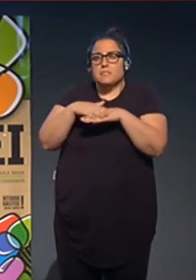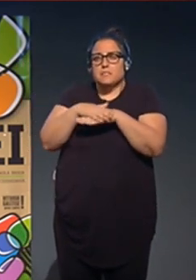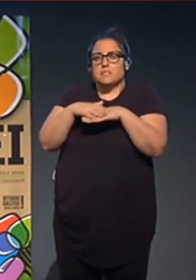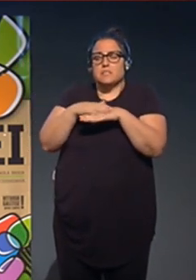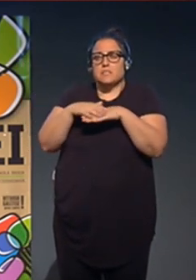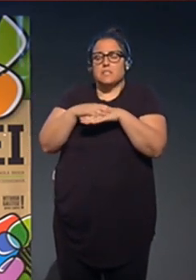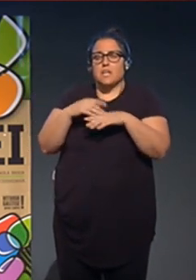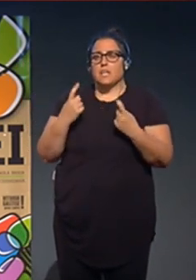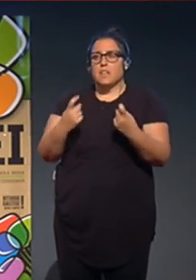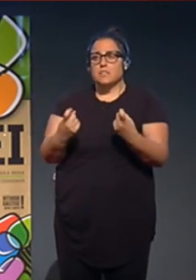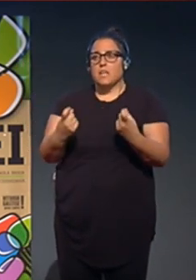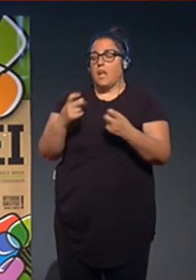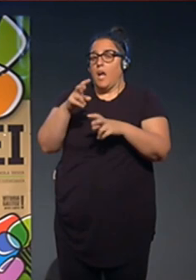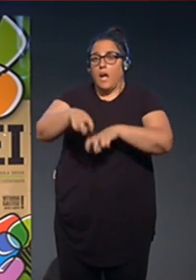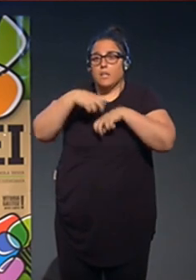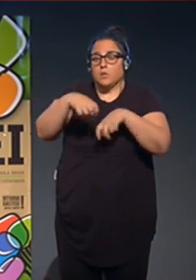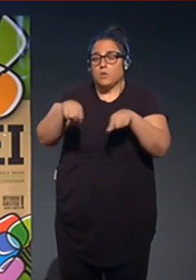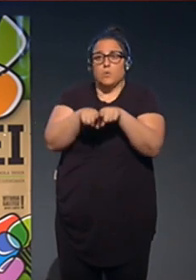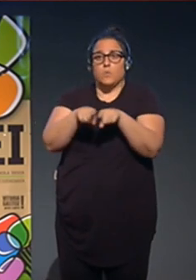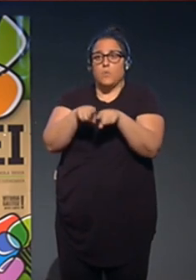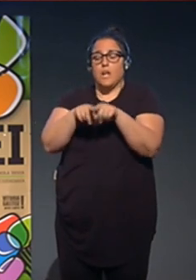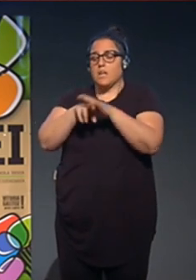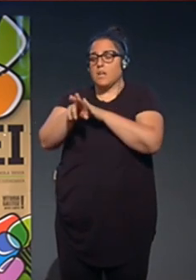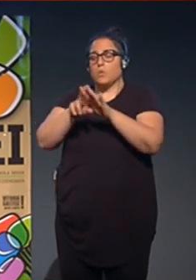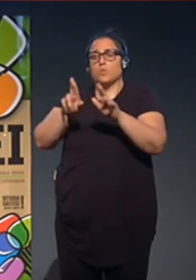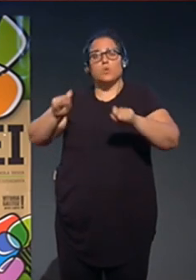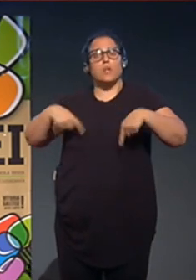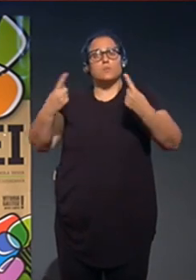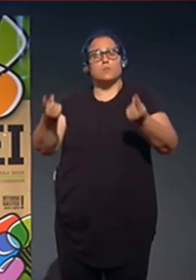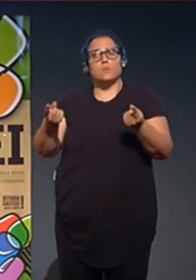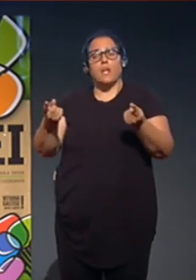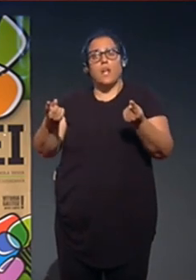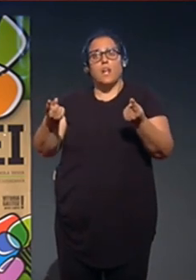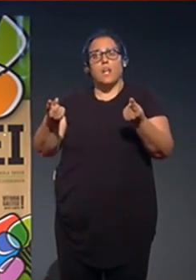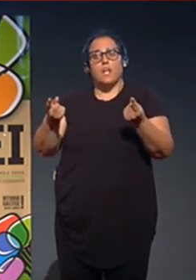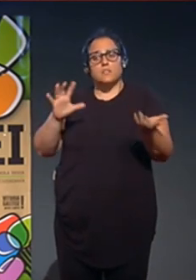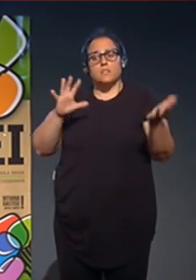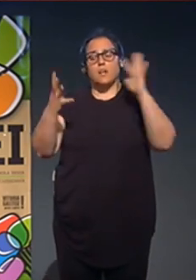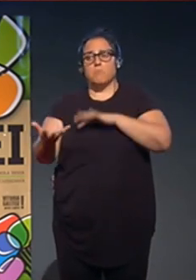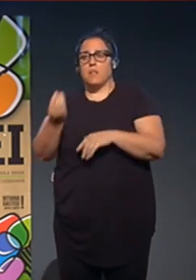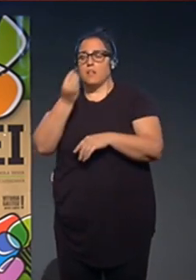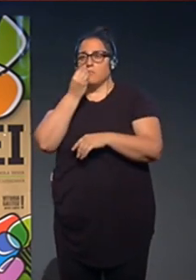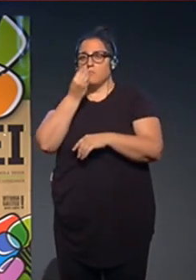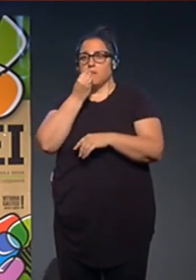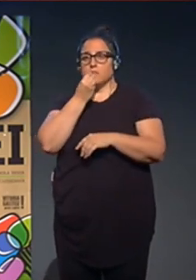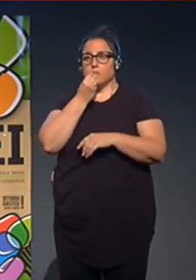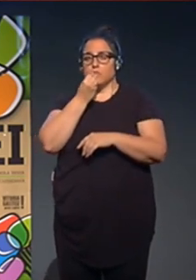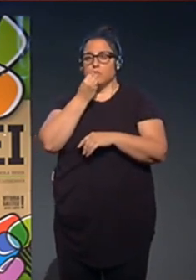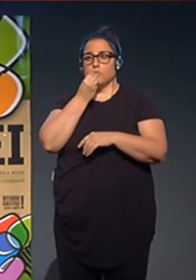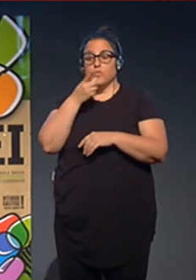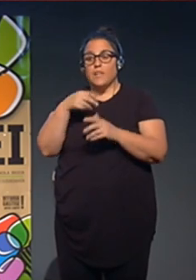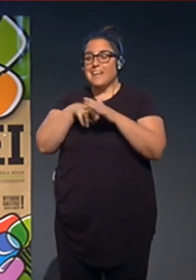ni menos que usar esos recursos naturales aplicando tecnologías nuevas o modernas para transformarlos en alimentos bien todos